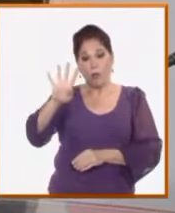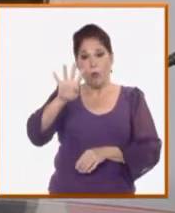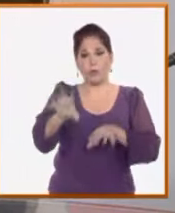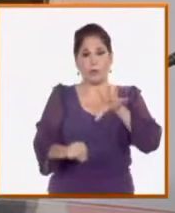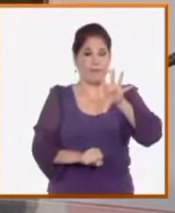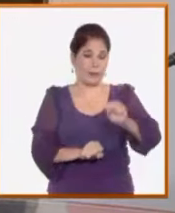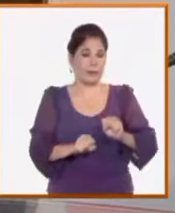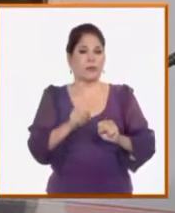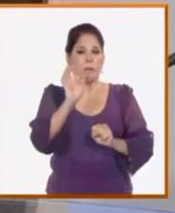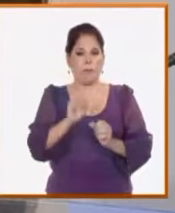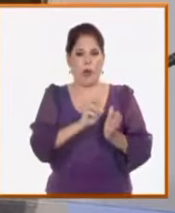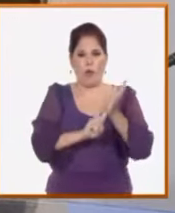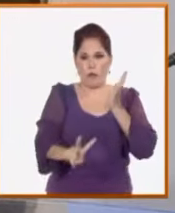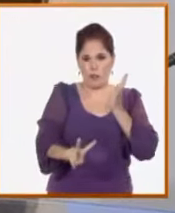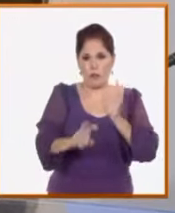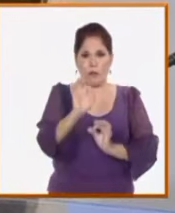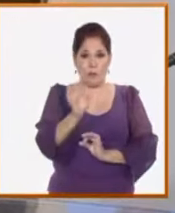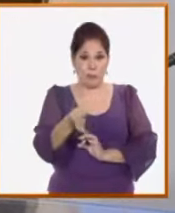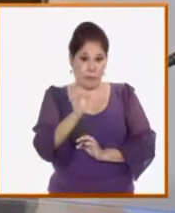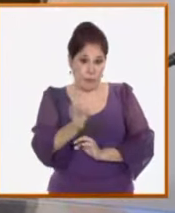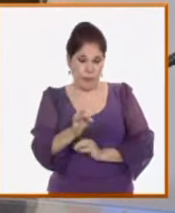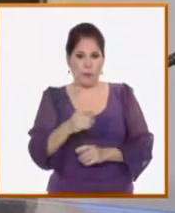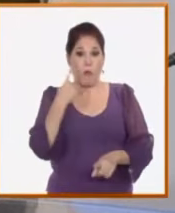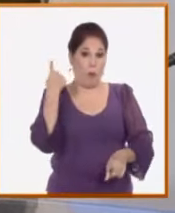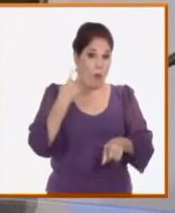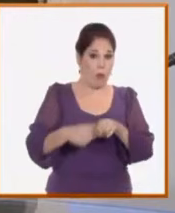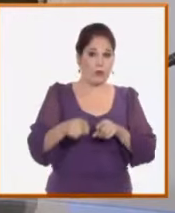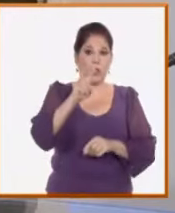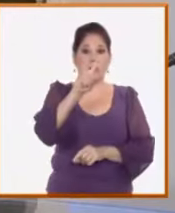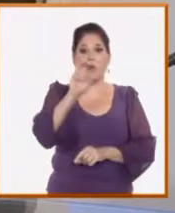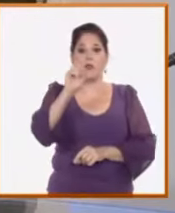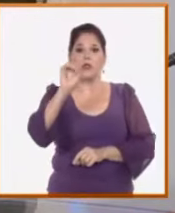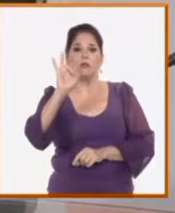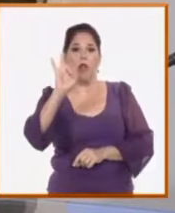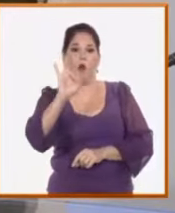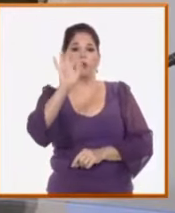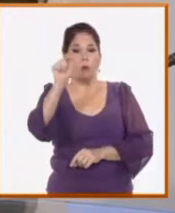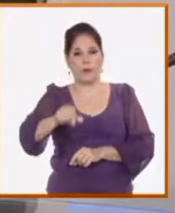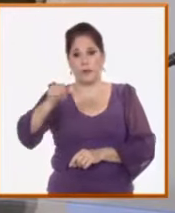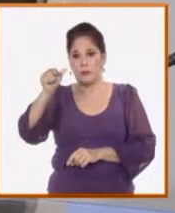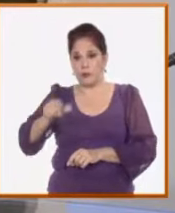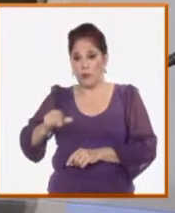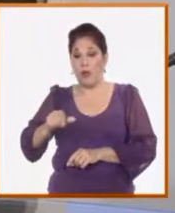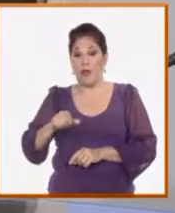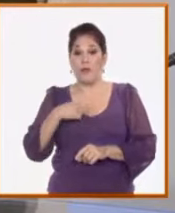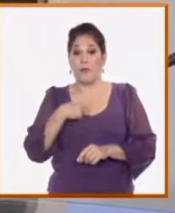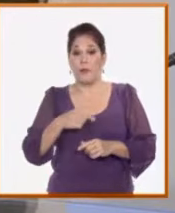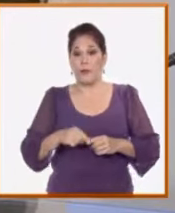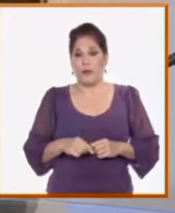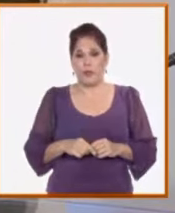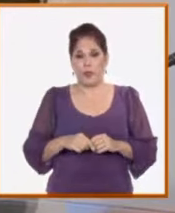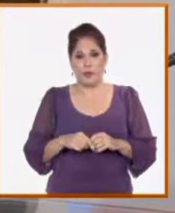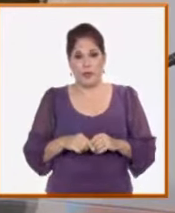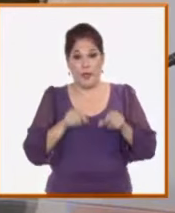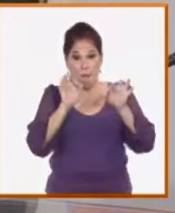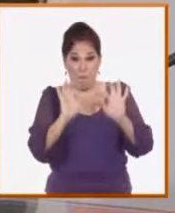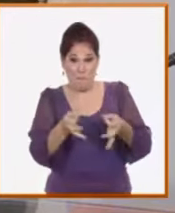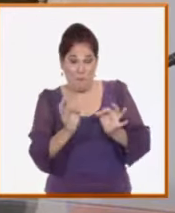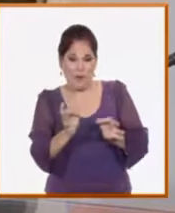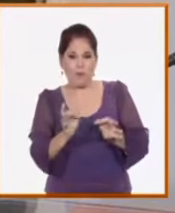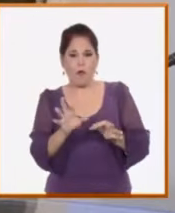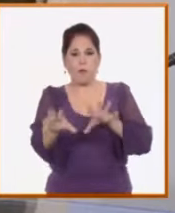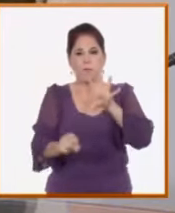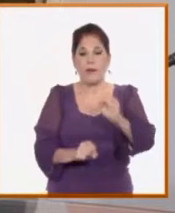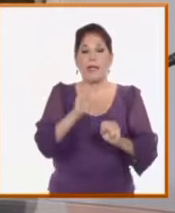tráfico interprovincial imputar a 208 personas y por este concepto evitar que se contaminara con la ocupación